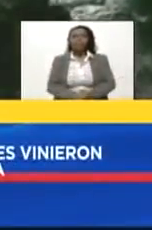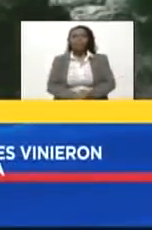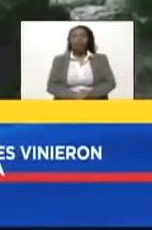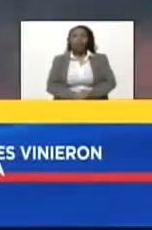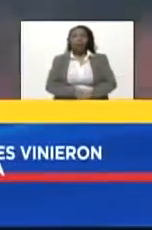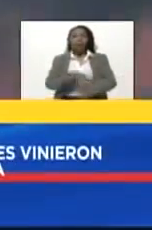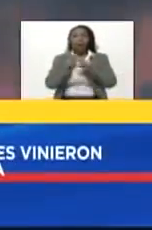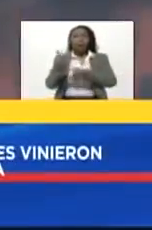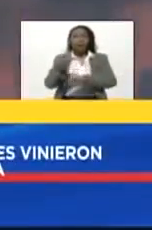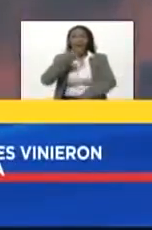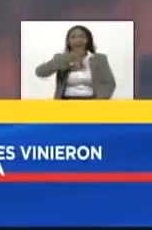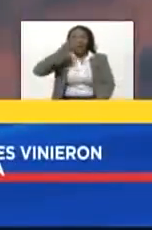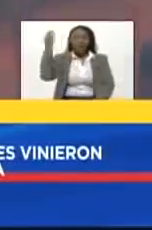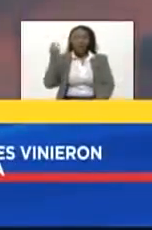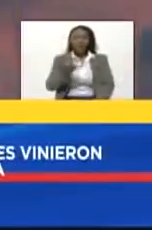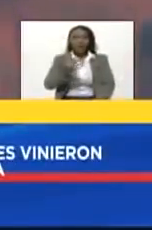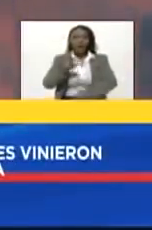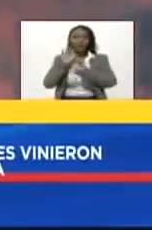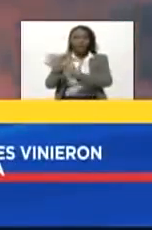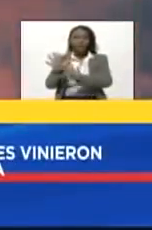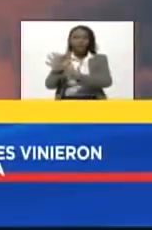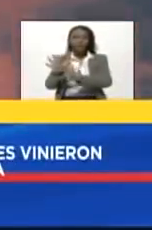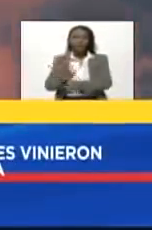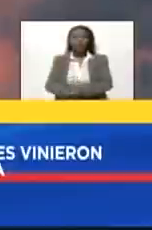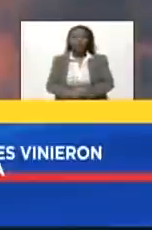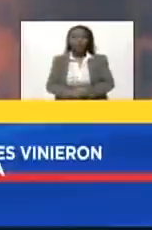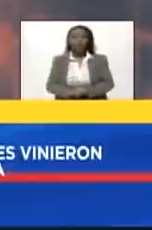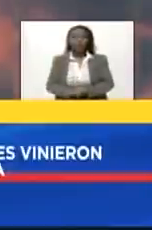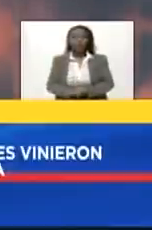Esa es la verdad verdadera.